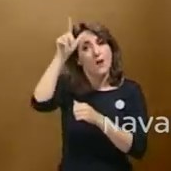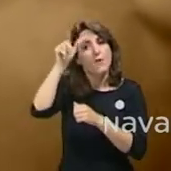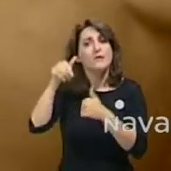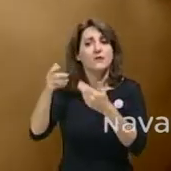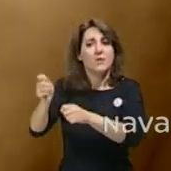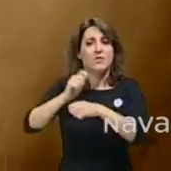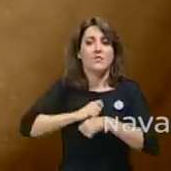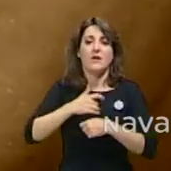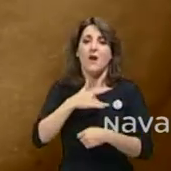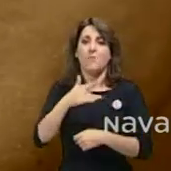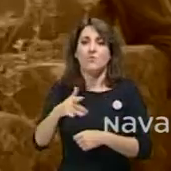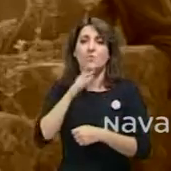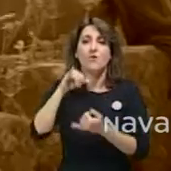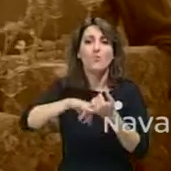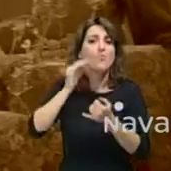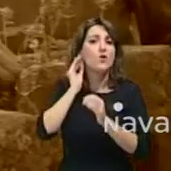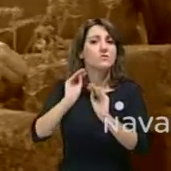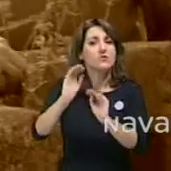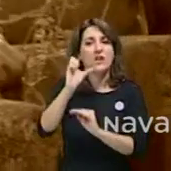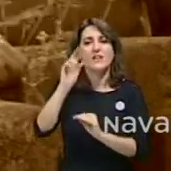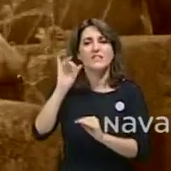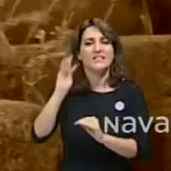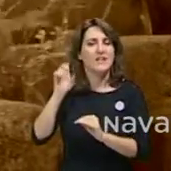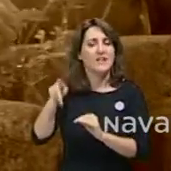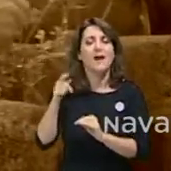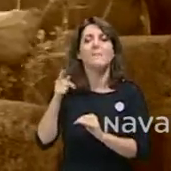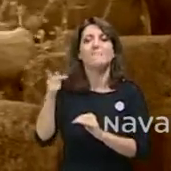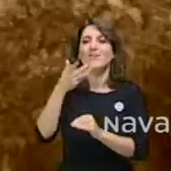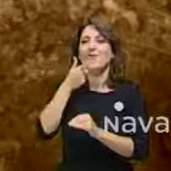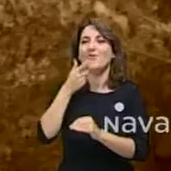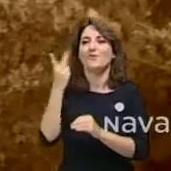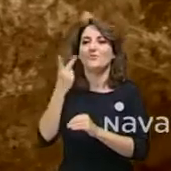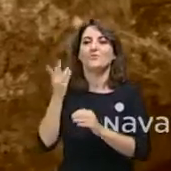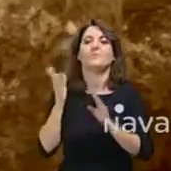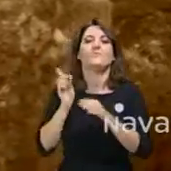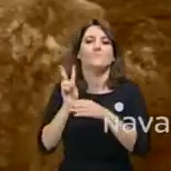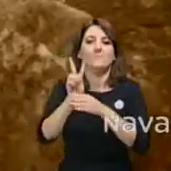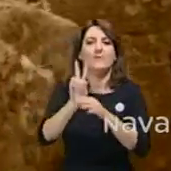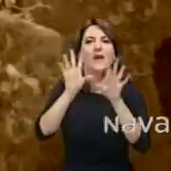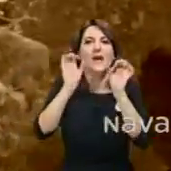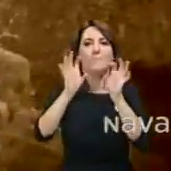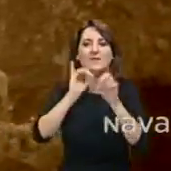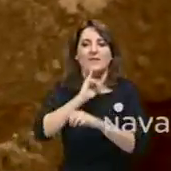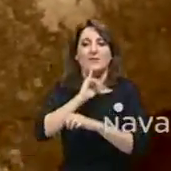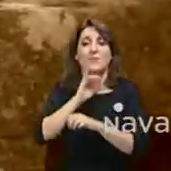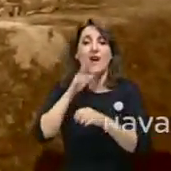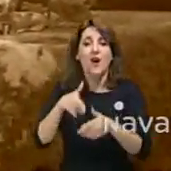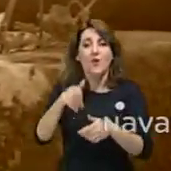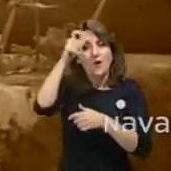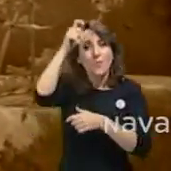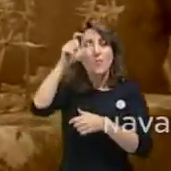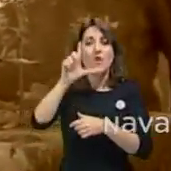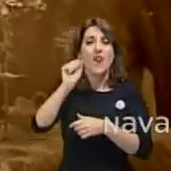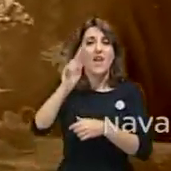amor. Conoció a su mujer Cristina cuando ambos estudiaban el idioma y ahora en la localidad de La Raya han encontrado su pequeño